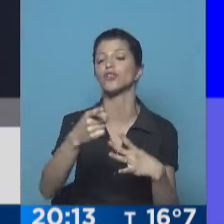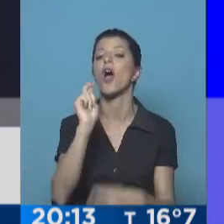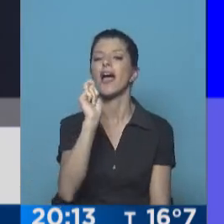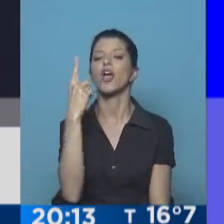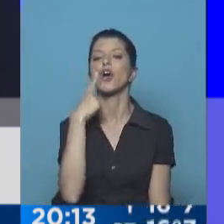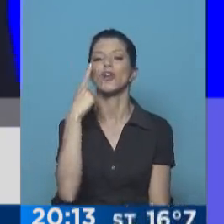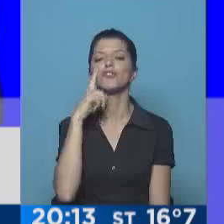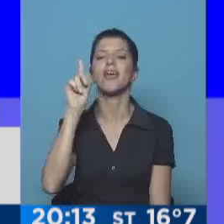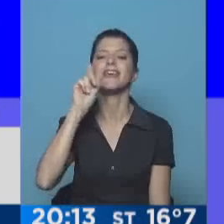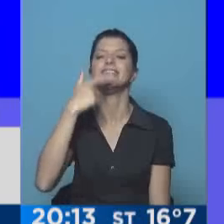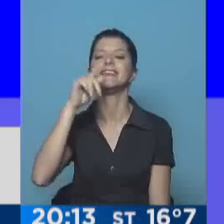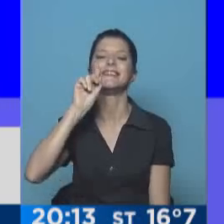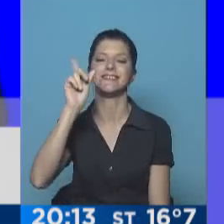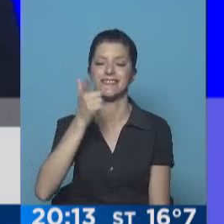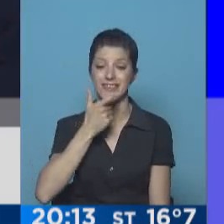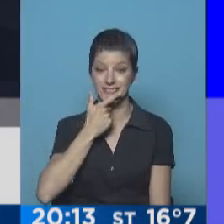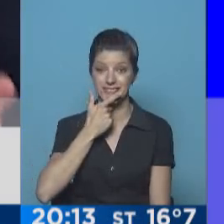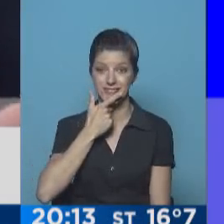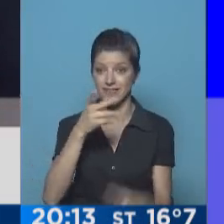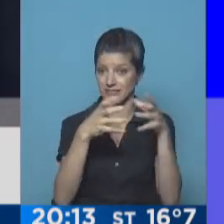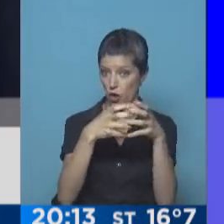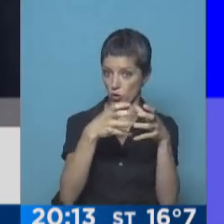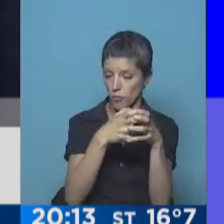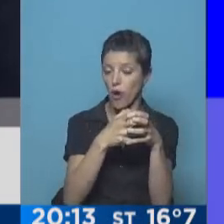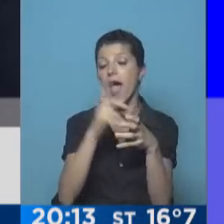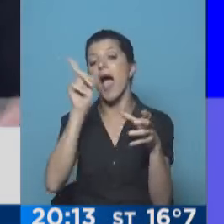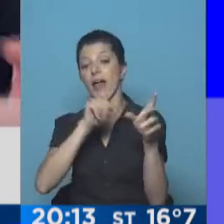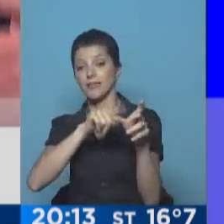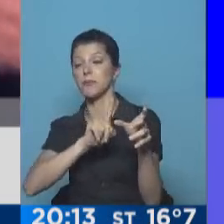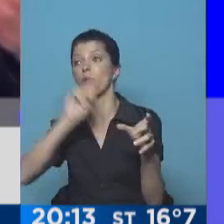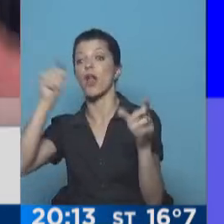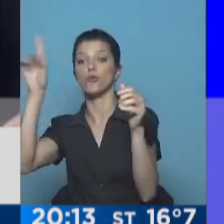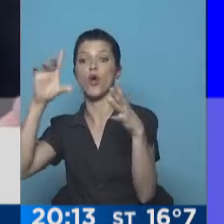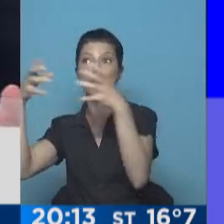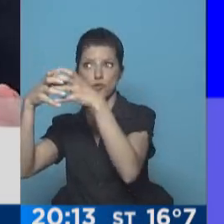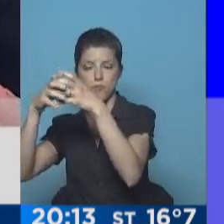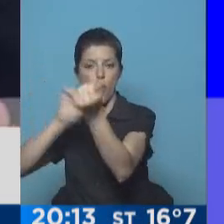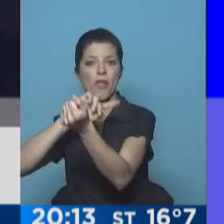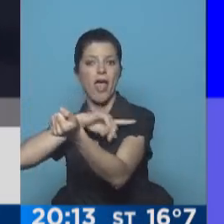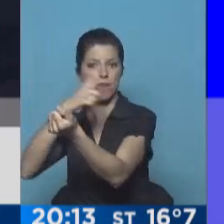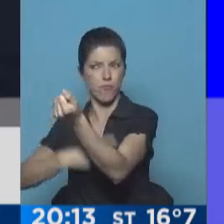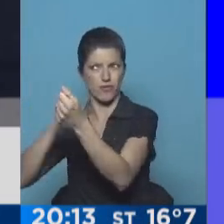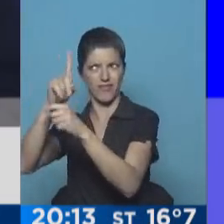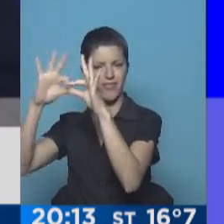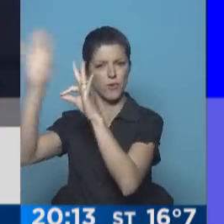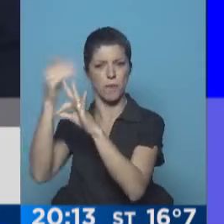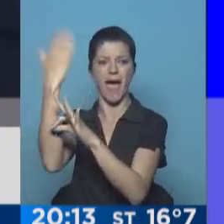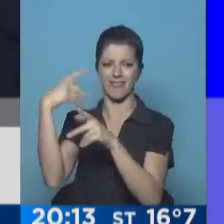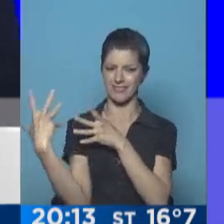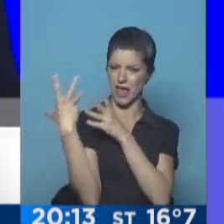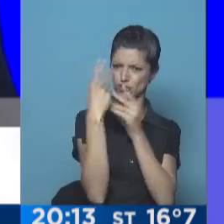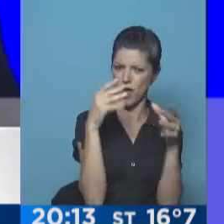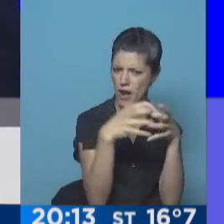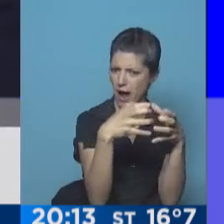denominado ISIS. Aquel que algunas potencias europeas ayudaron económicamente